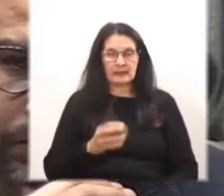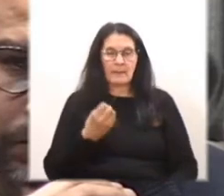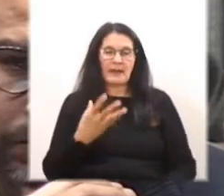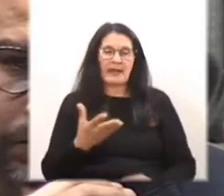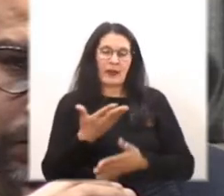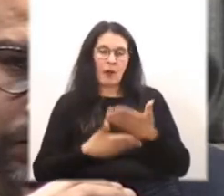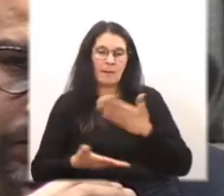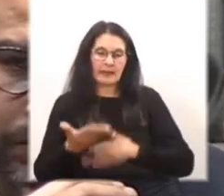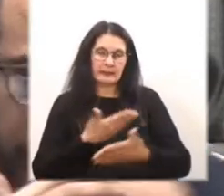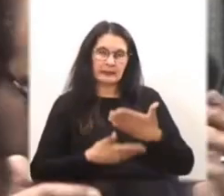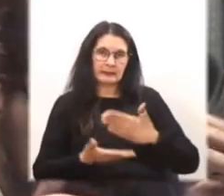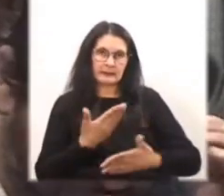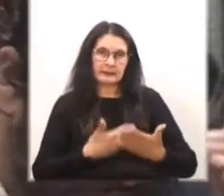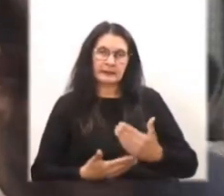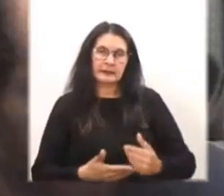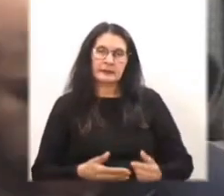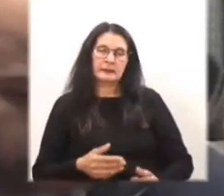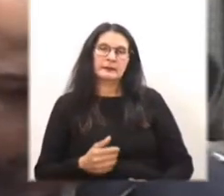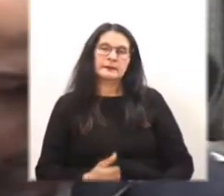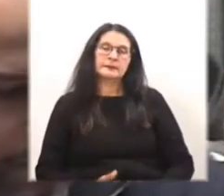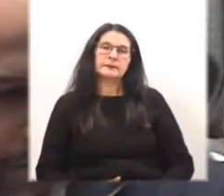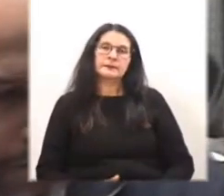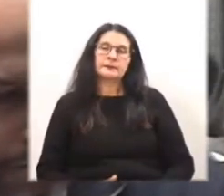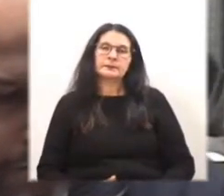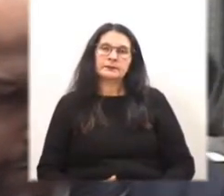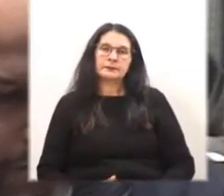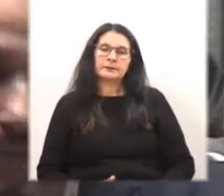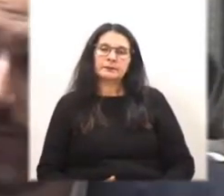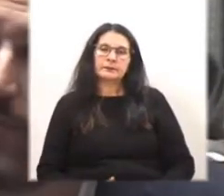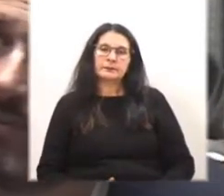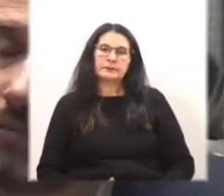compartir con los señores y señoras legisladores,